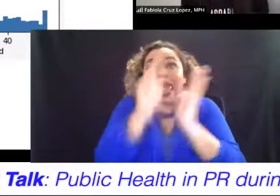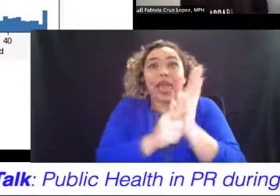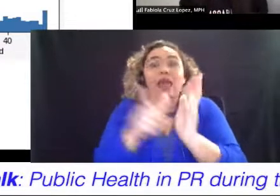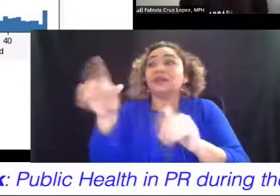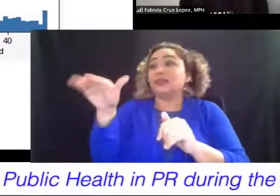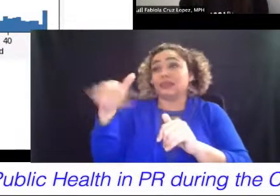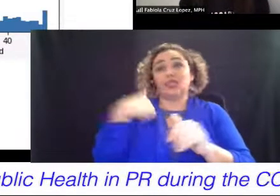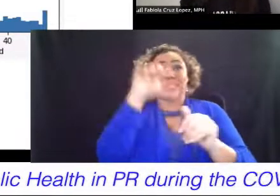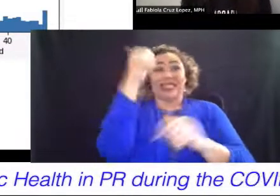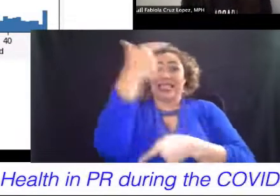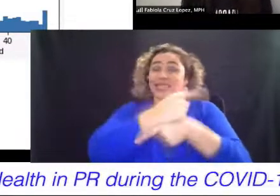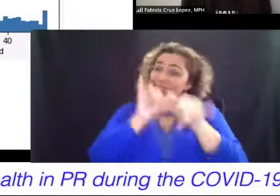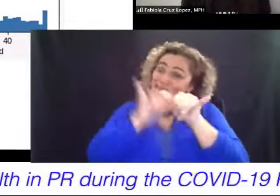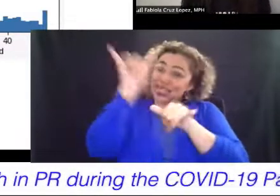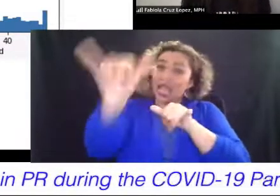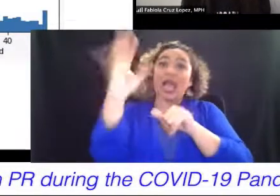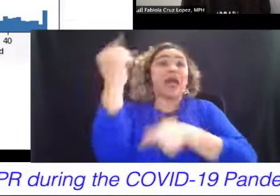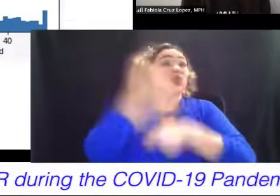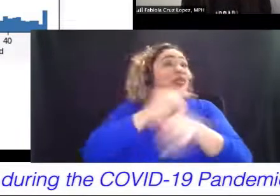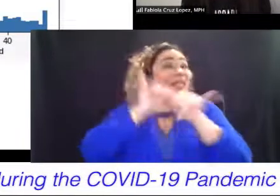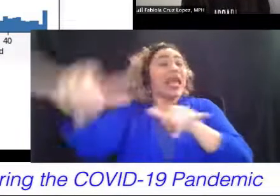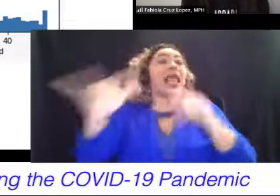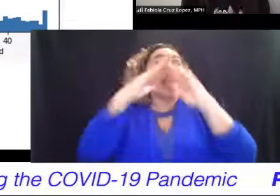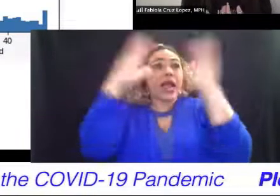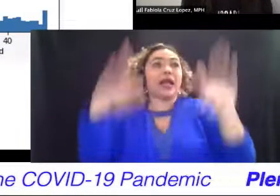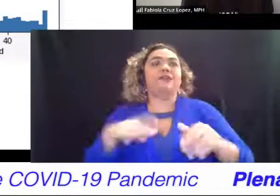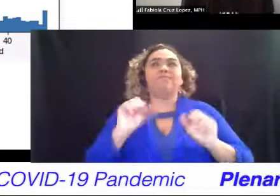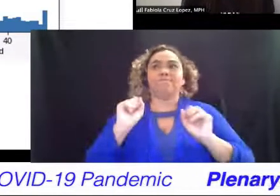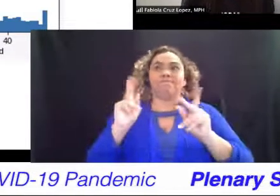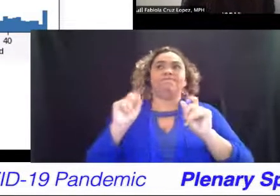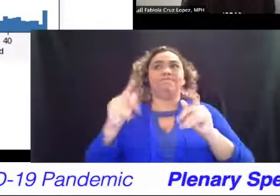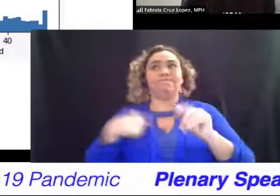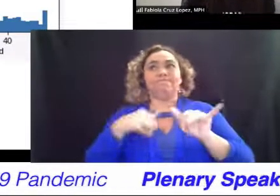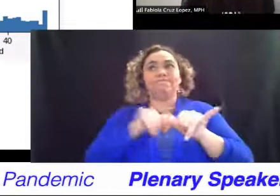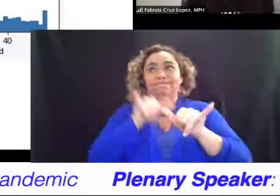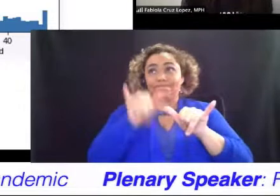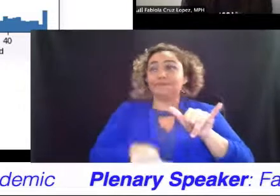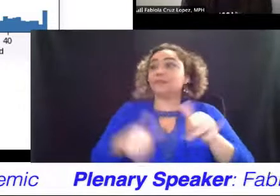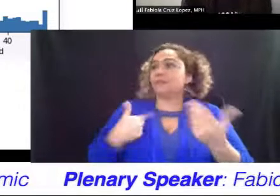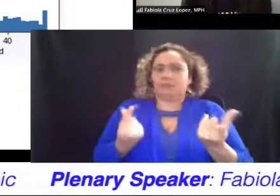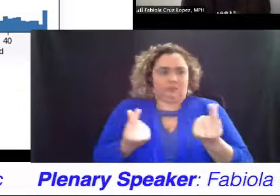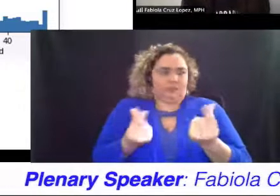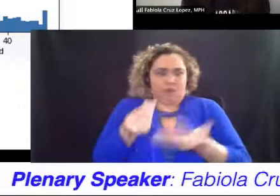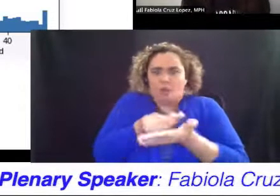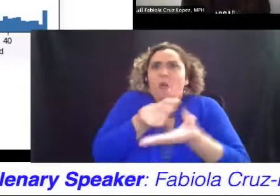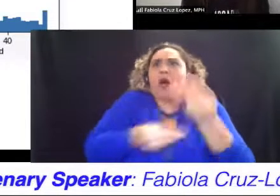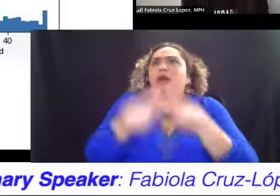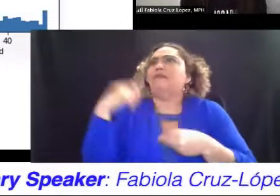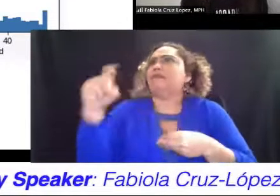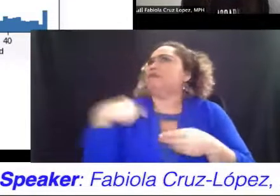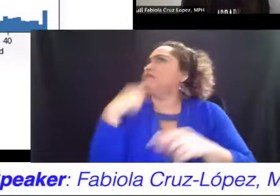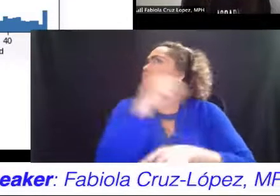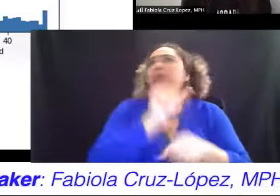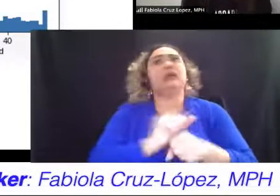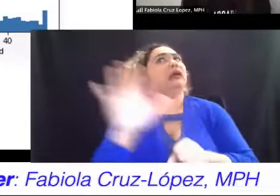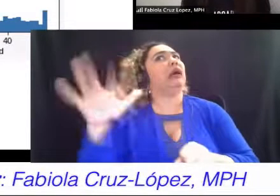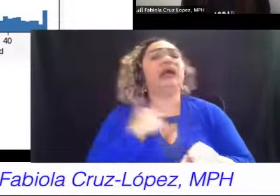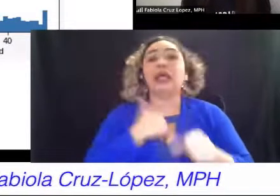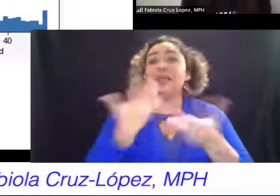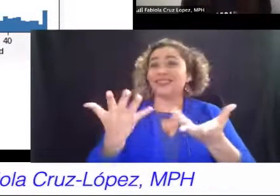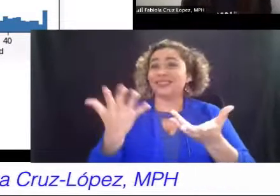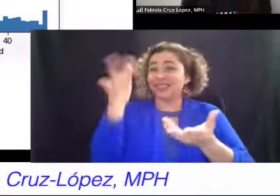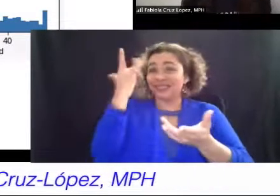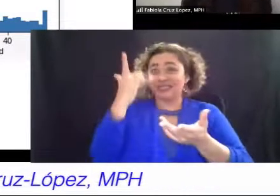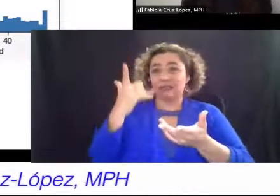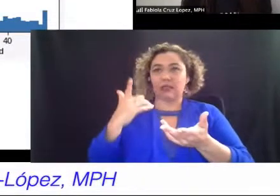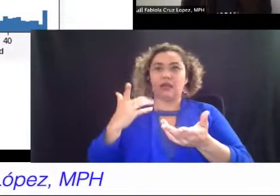estar 10 días, tienes que estar 14 días, ellos tengan de qué vivir, ¿verdad? Y no se vean afectados por otra parte,